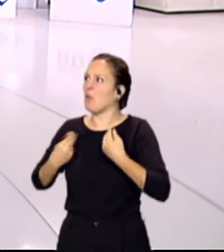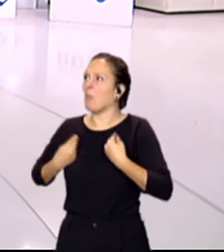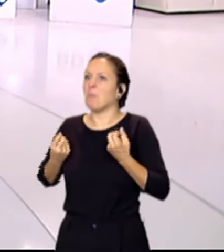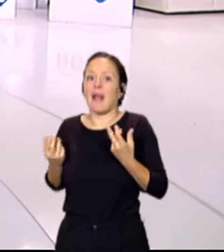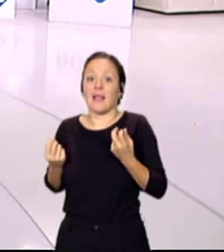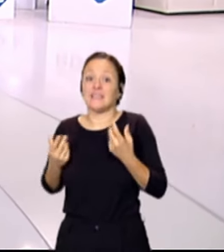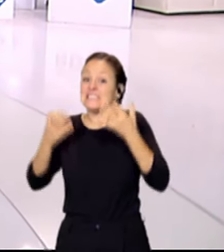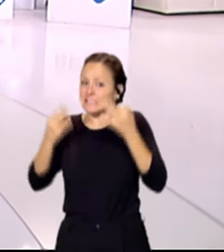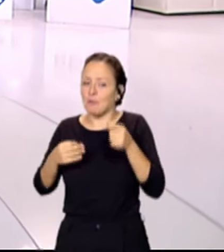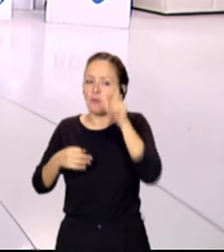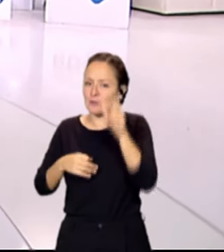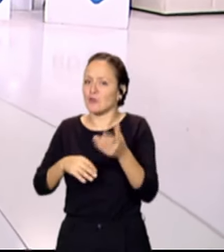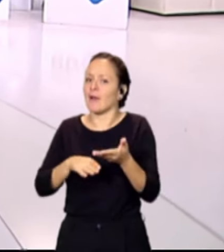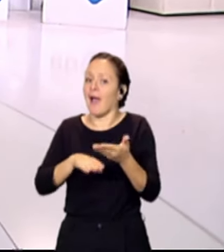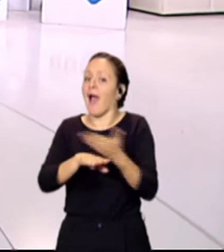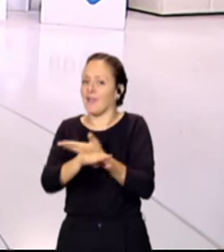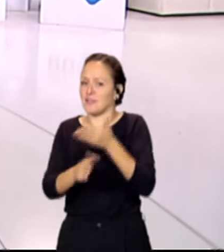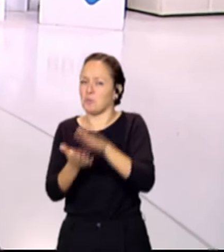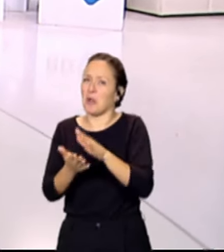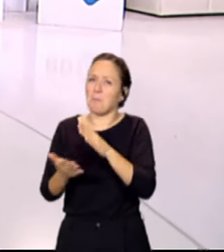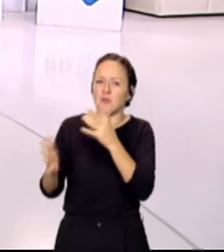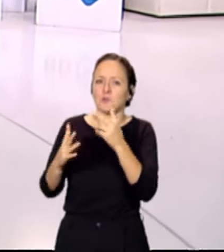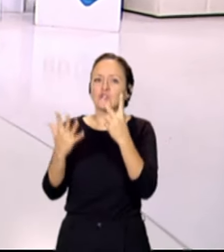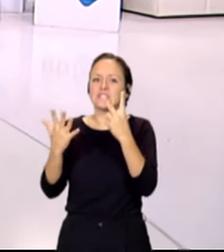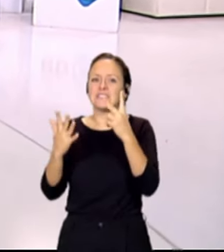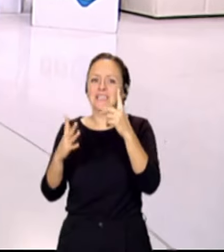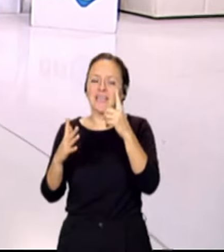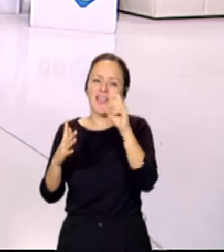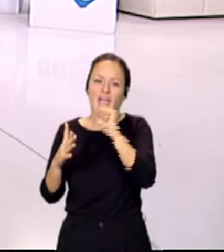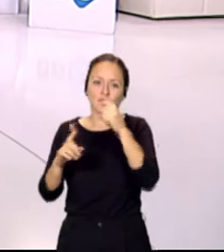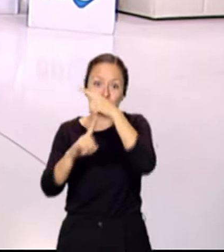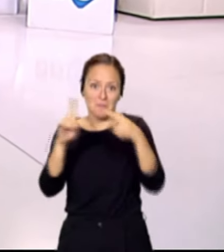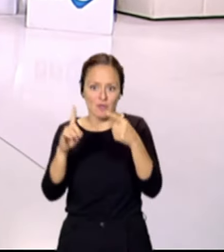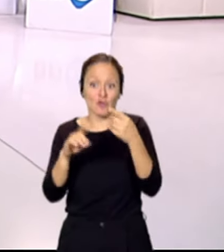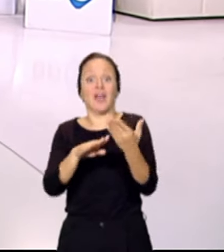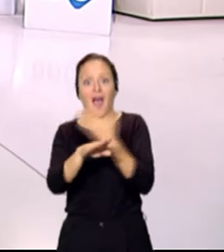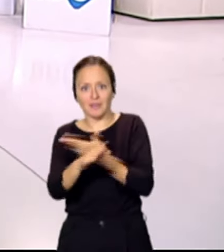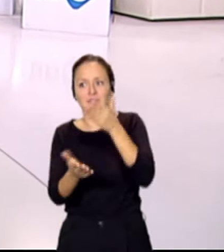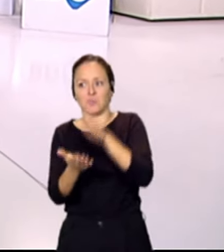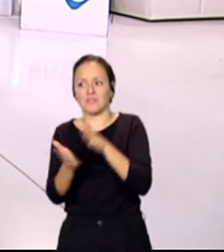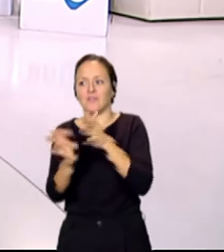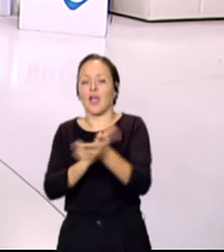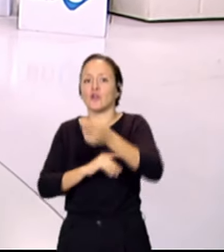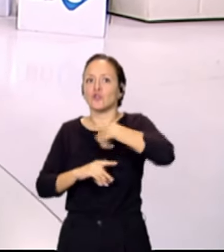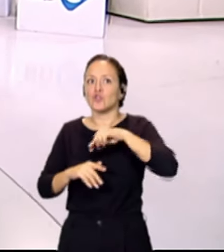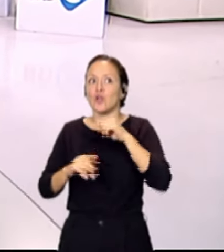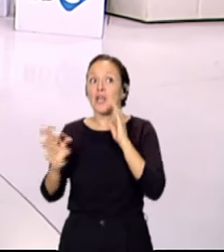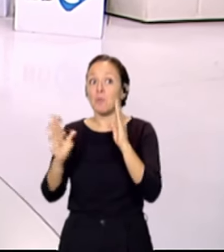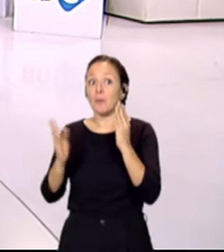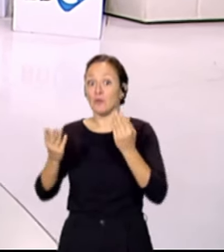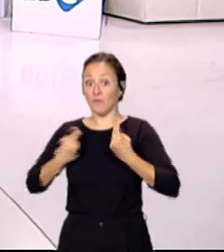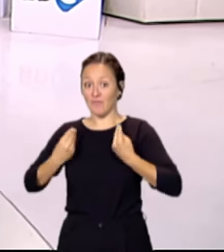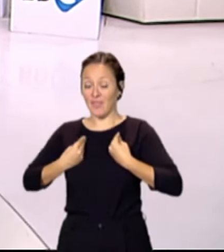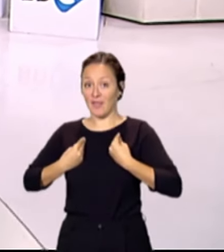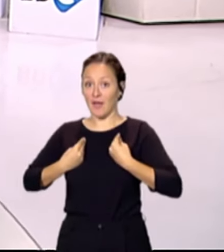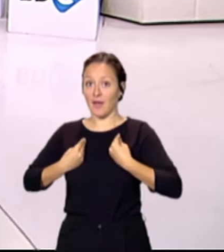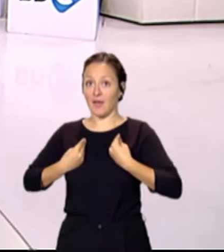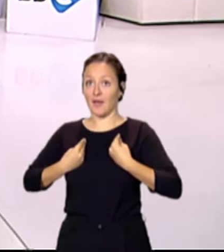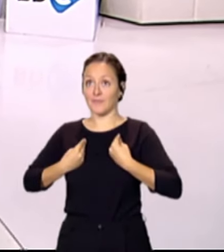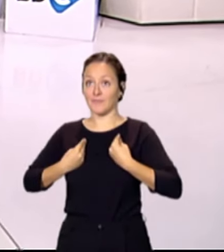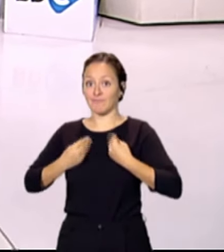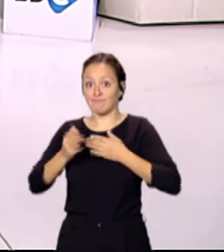muere antes aproximadamente unos 7 años y medio es decir nuestra motivación a la hora de vivir no está condicionada a eh tener